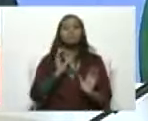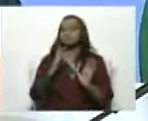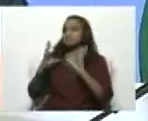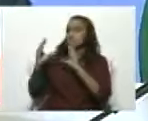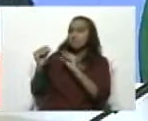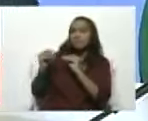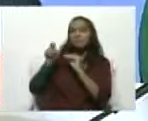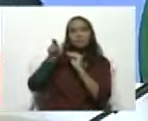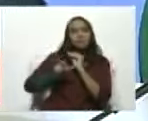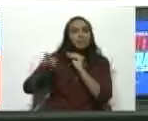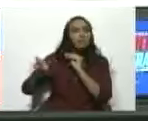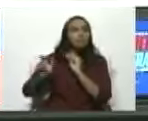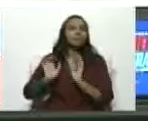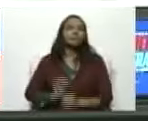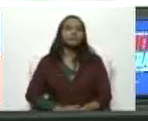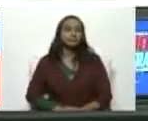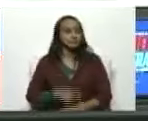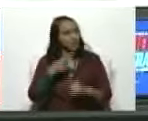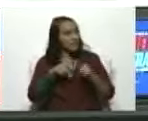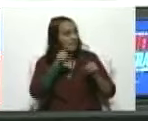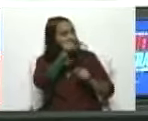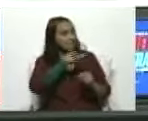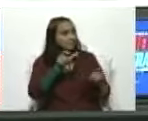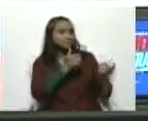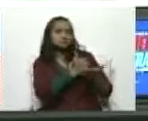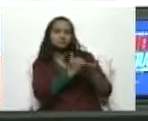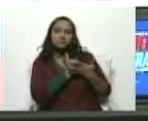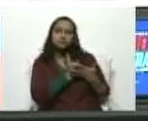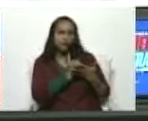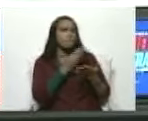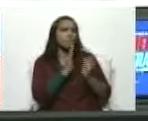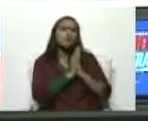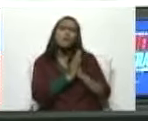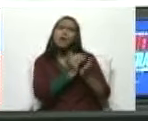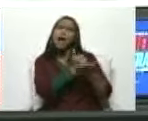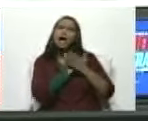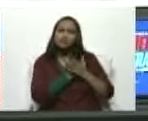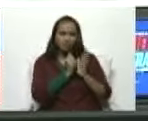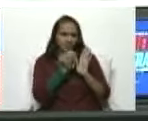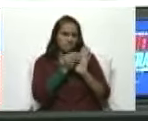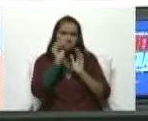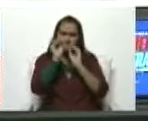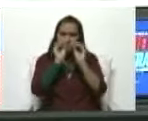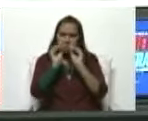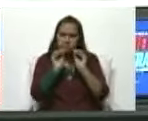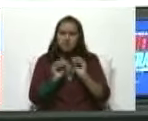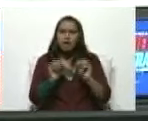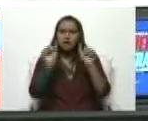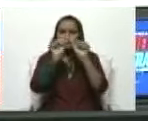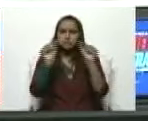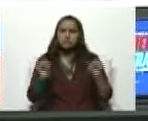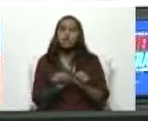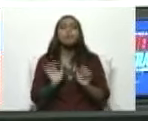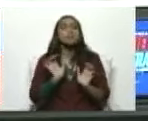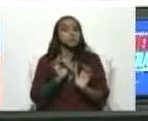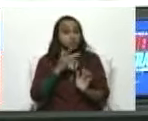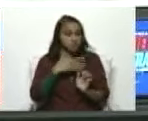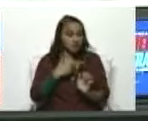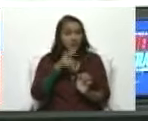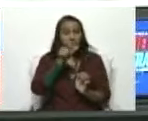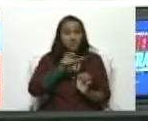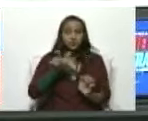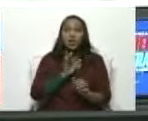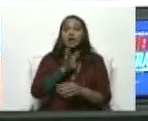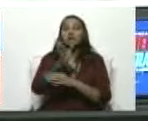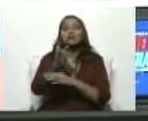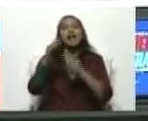hablo con Gabriel y le digo ayúdeme aquí, sin problema, y lo puede hacer. Va a la casa del partido, vaya, va